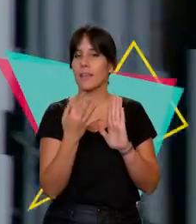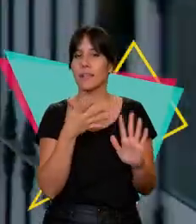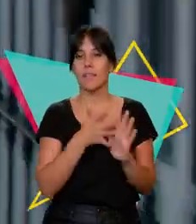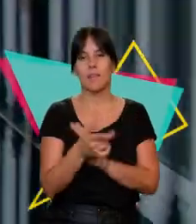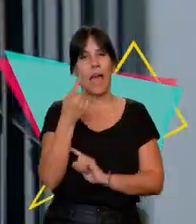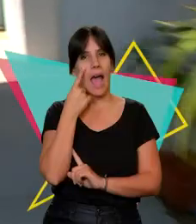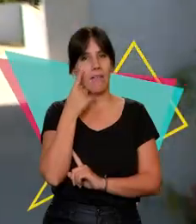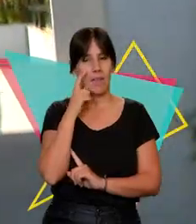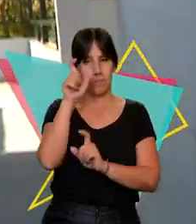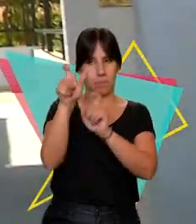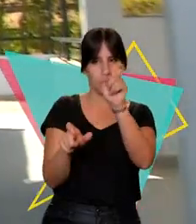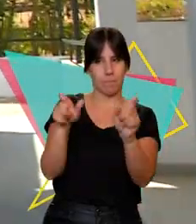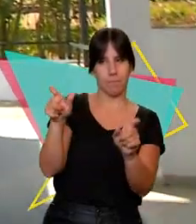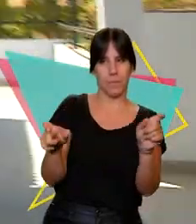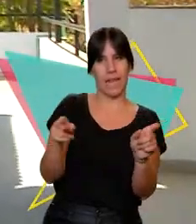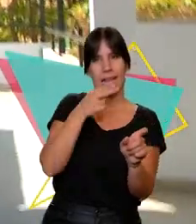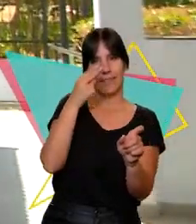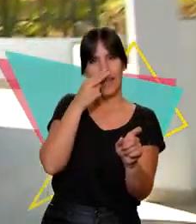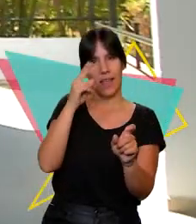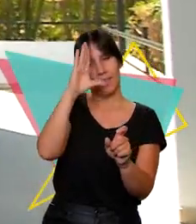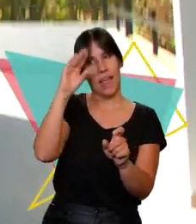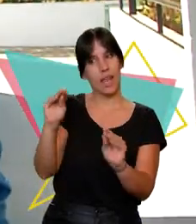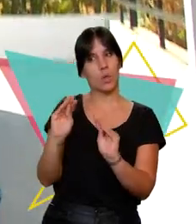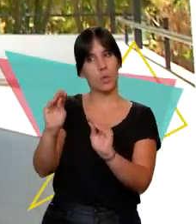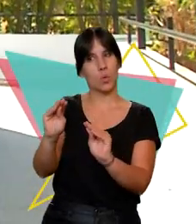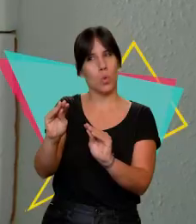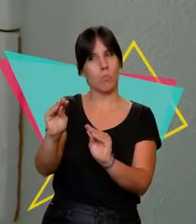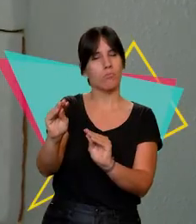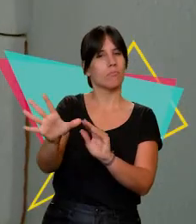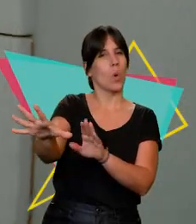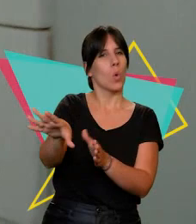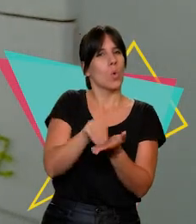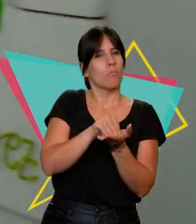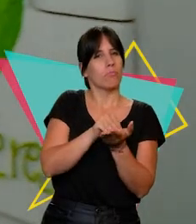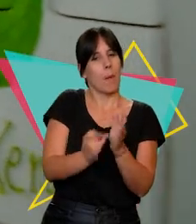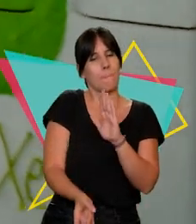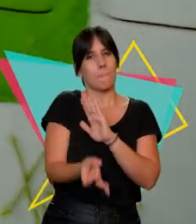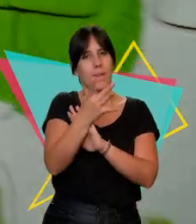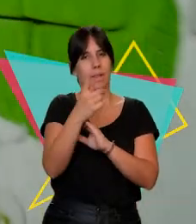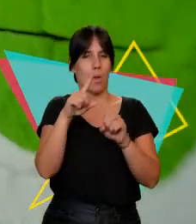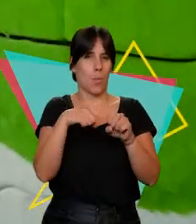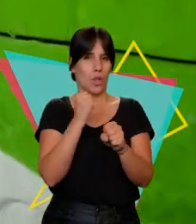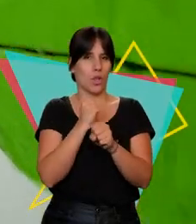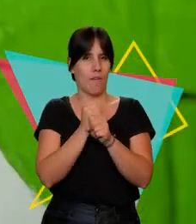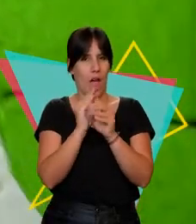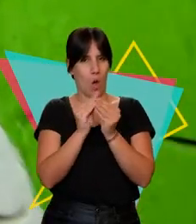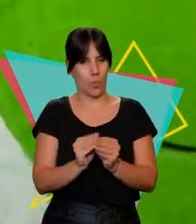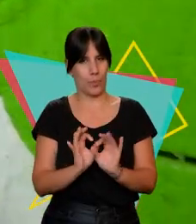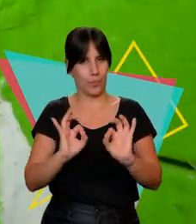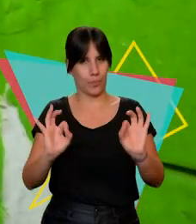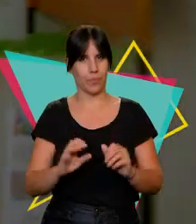captar los intereses y los talentos de las personas para crear puestos de trabajo diseñados.